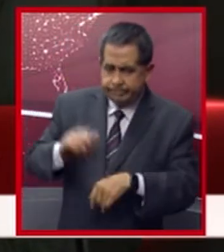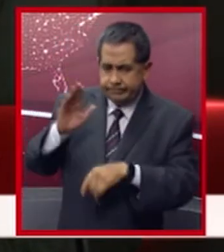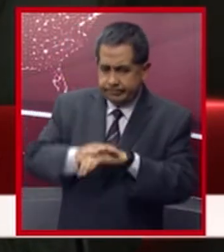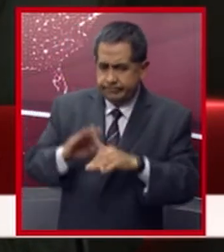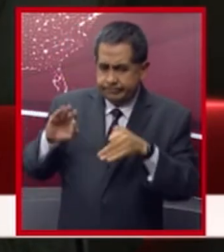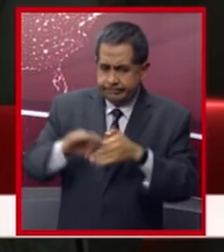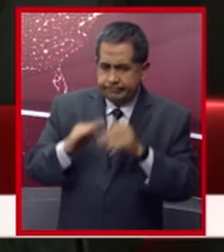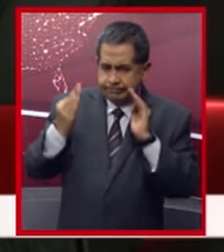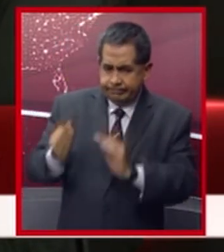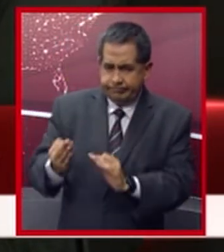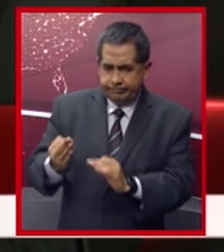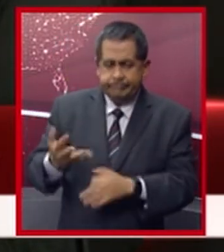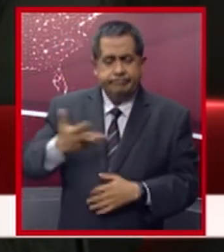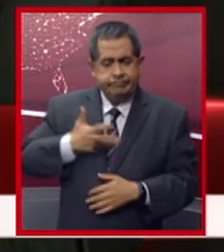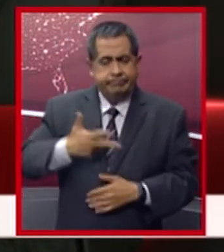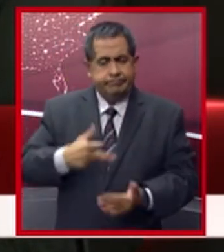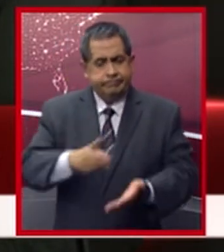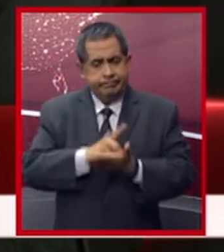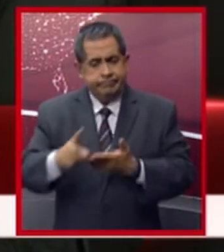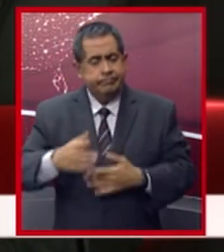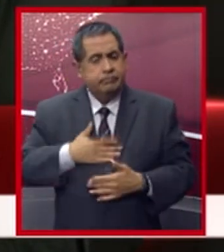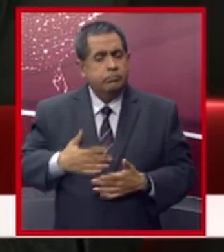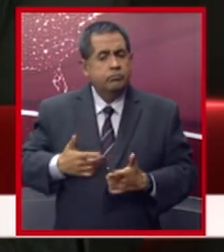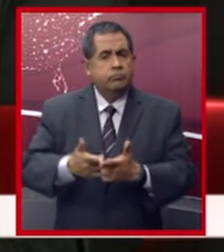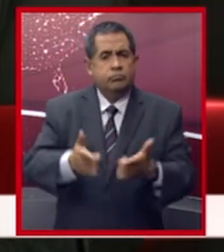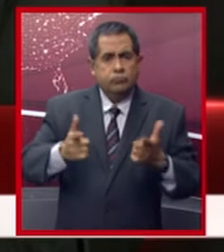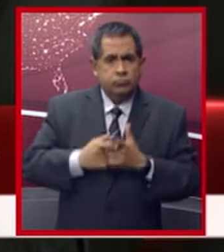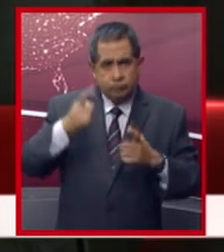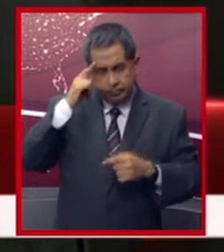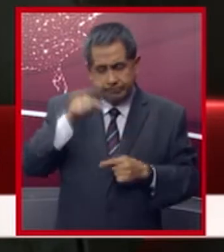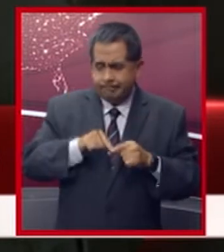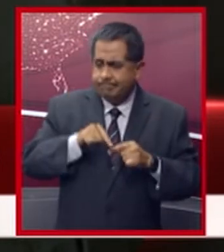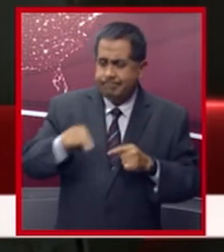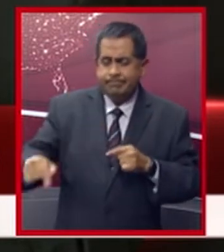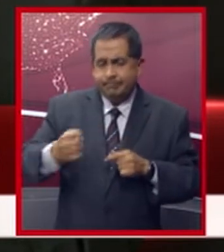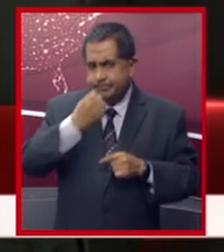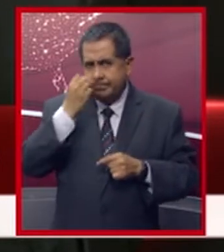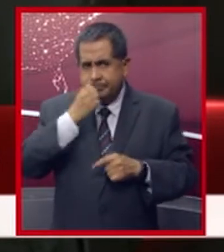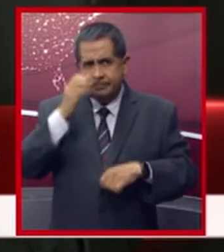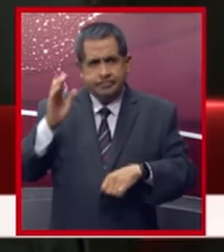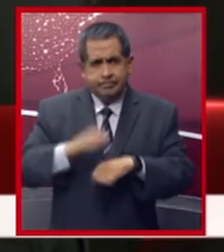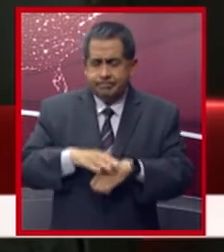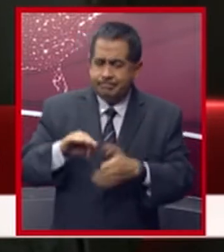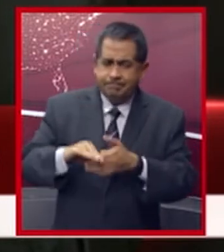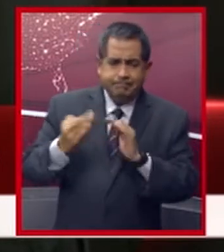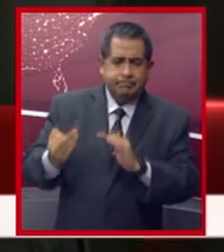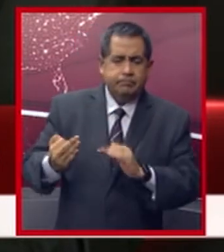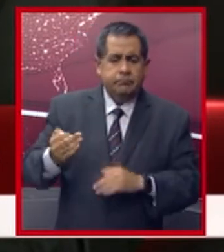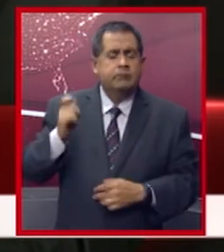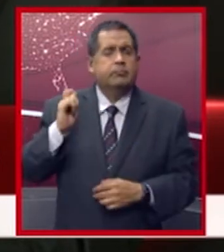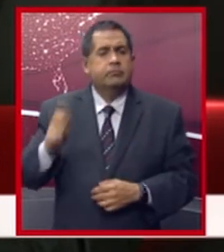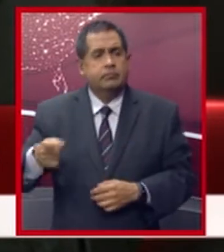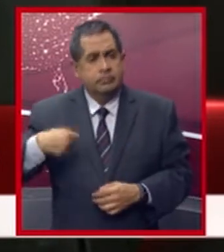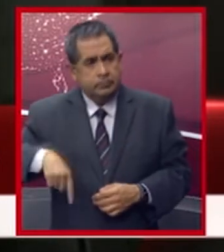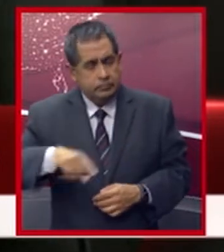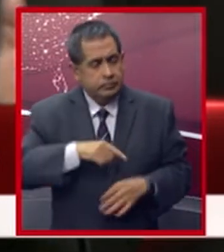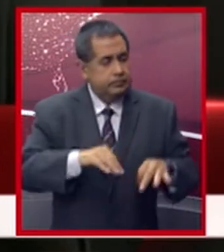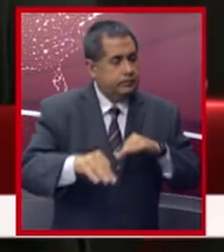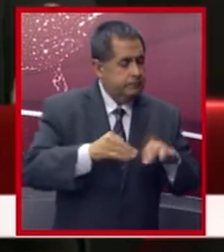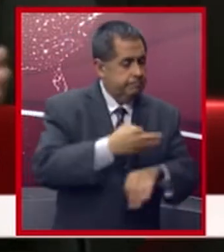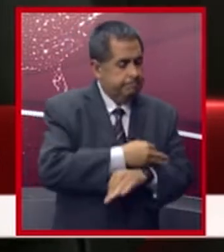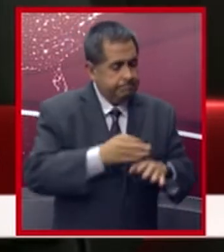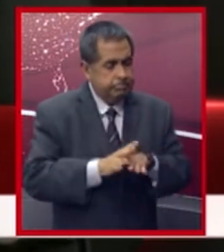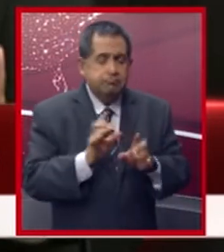Porque tiene un derecho como grupo vulnerable para transitar a las escuelas que, de acuerdo al trabajo de la familia,